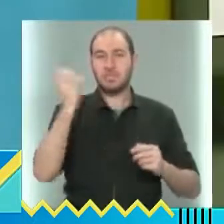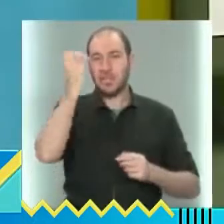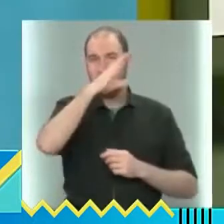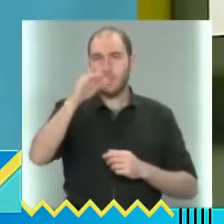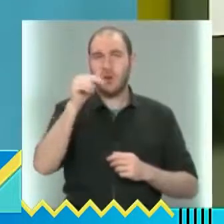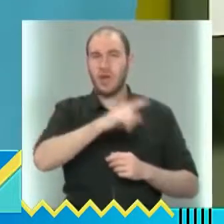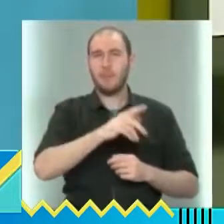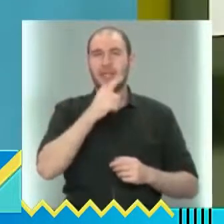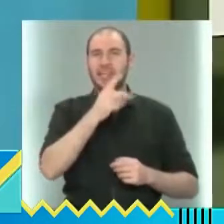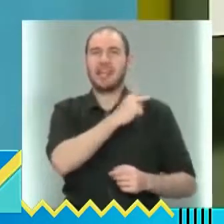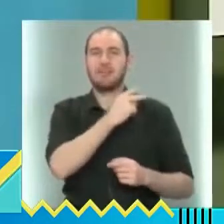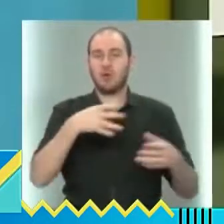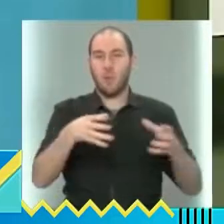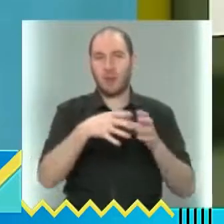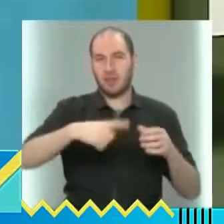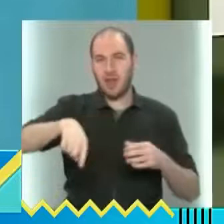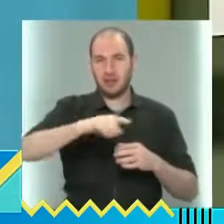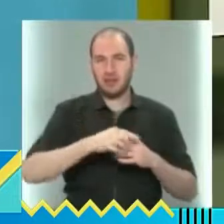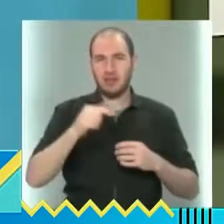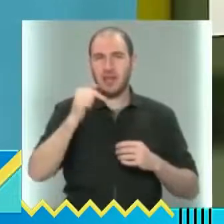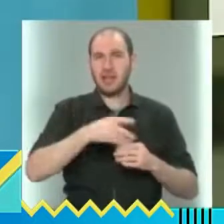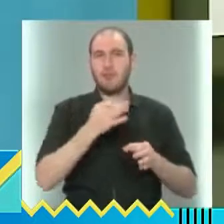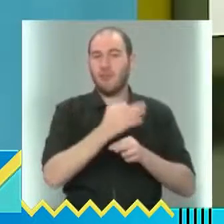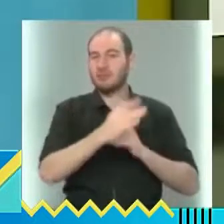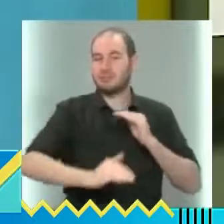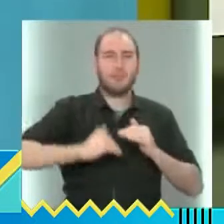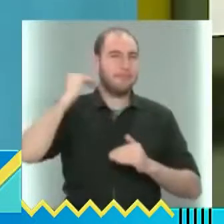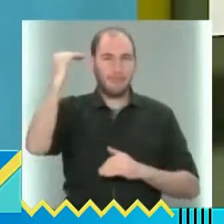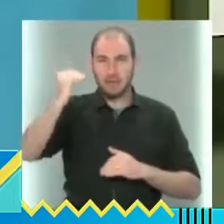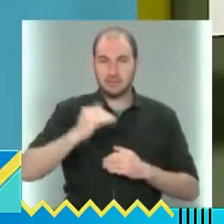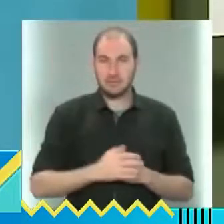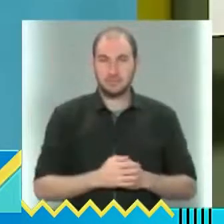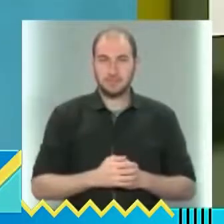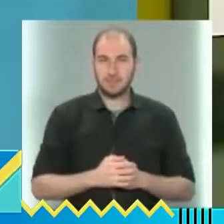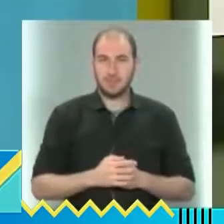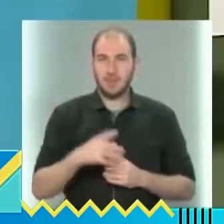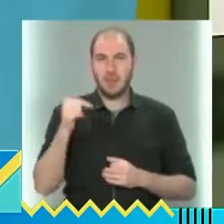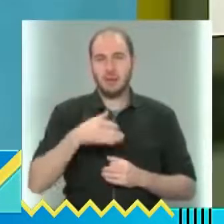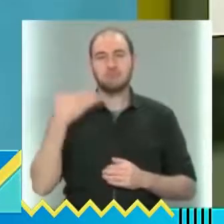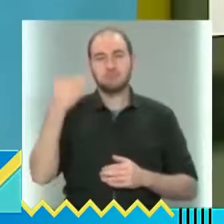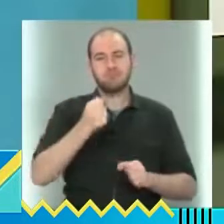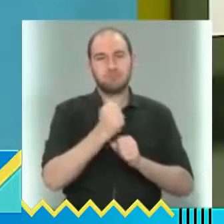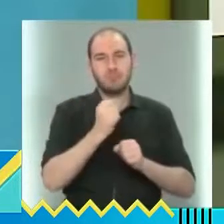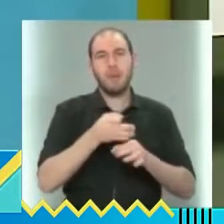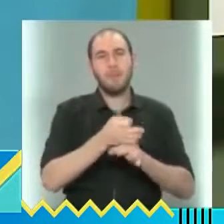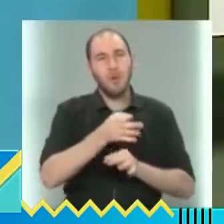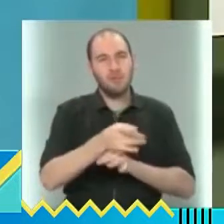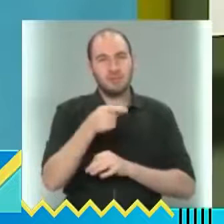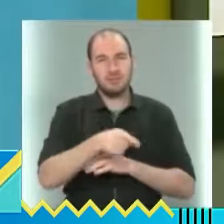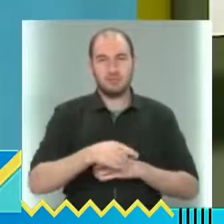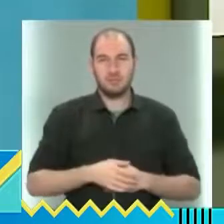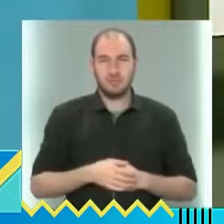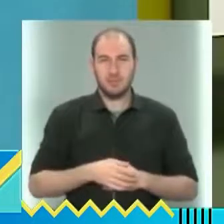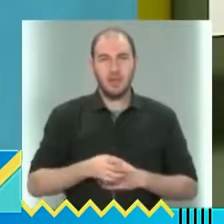como líderes comunitarios también, ¿no? Se excede la docencia misma al momento de ir a ejercer la docencia.